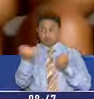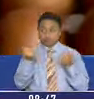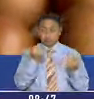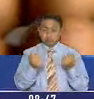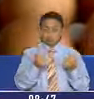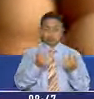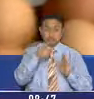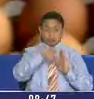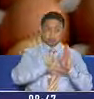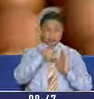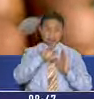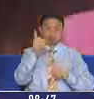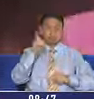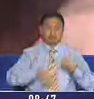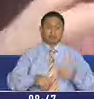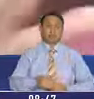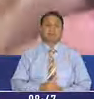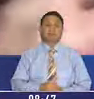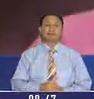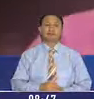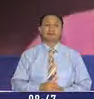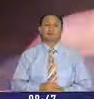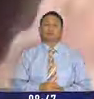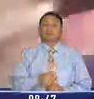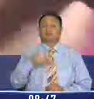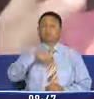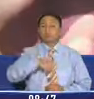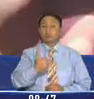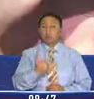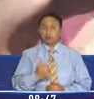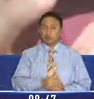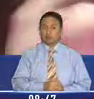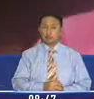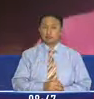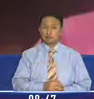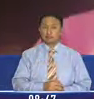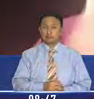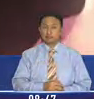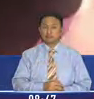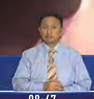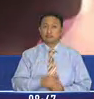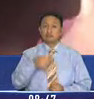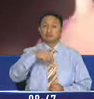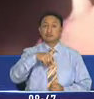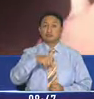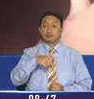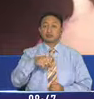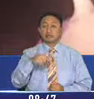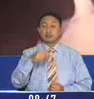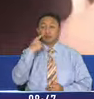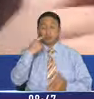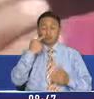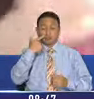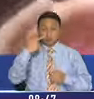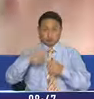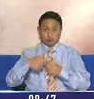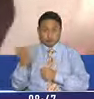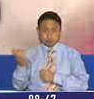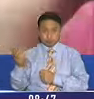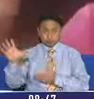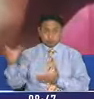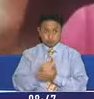de autorregularse. Esta especulación que existe alrededor de quitar los subsidios al combustible